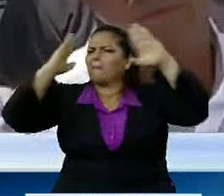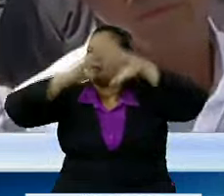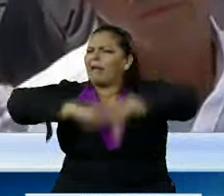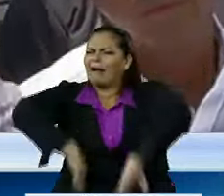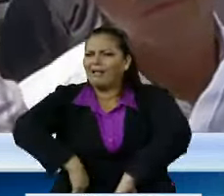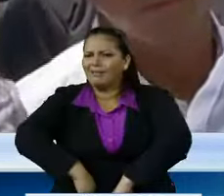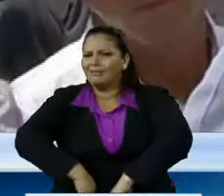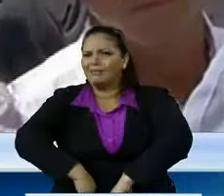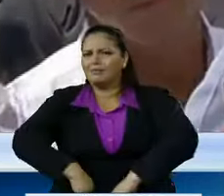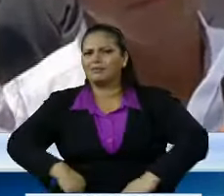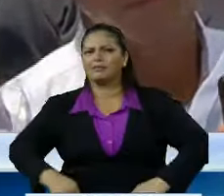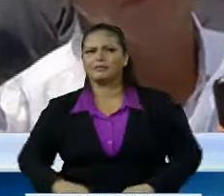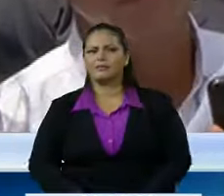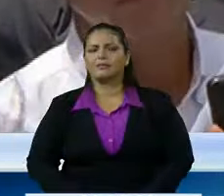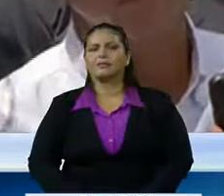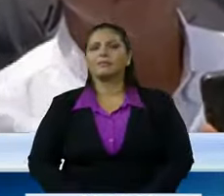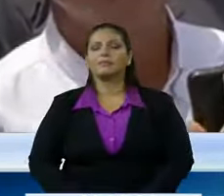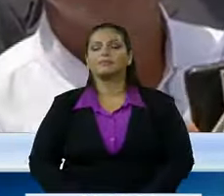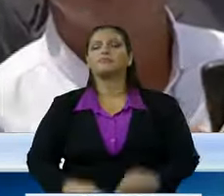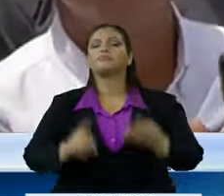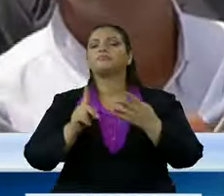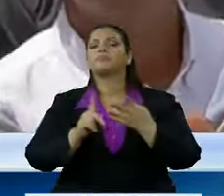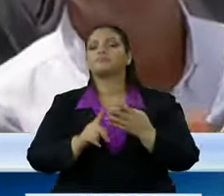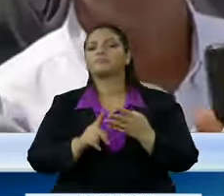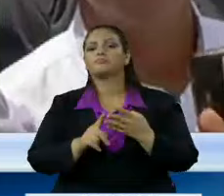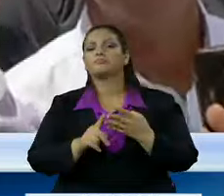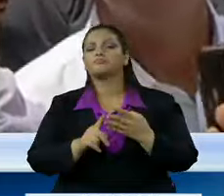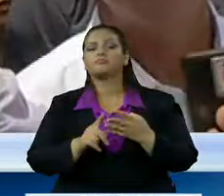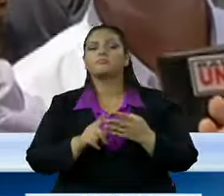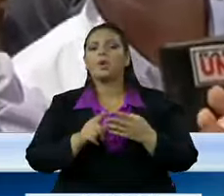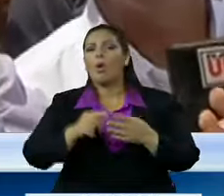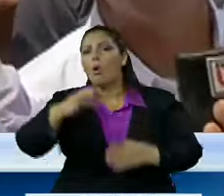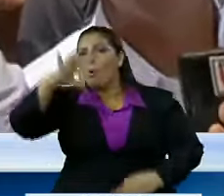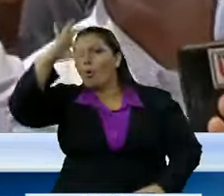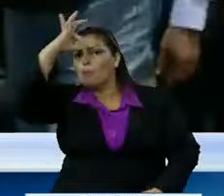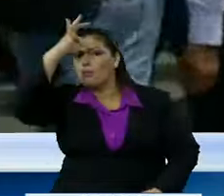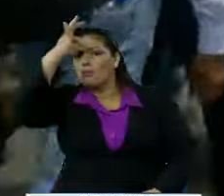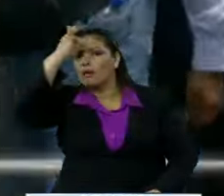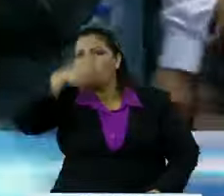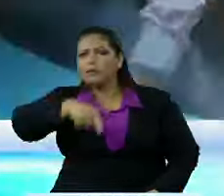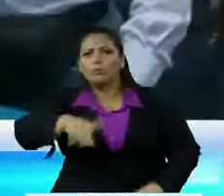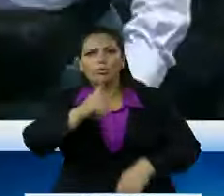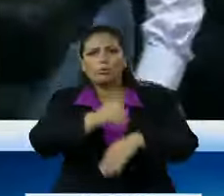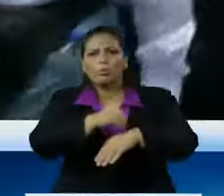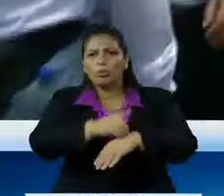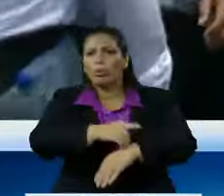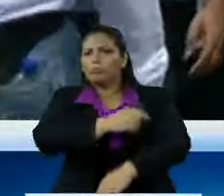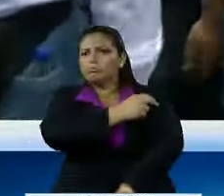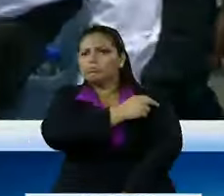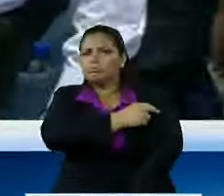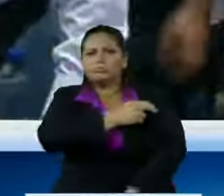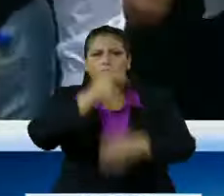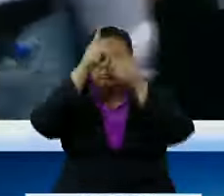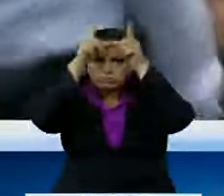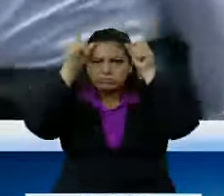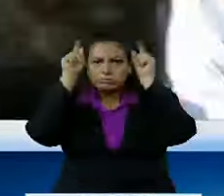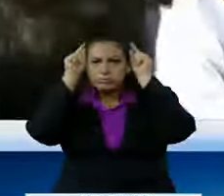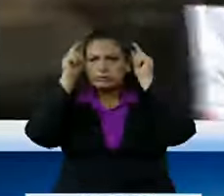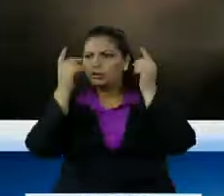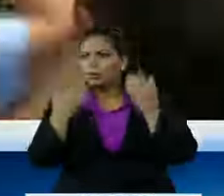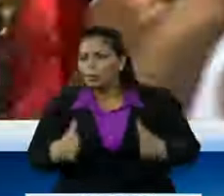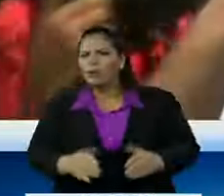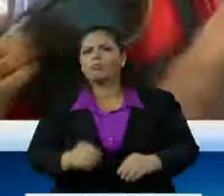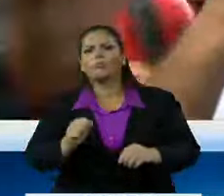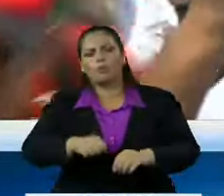el déficit de 8.000 camas en clínicas y hospitales del Ecuador. Concluyó asegurando que seguirá visitando